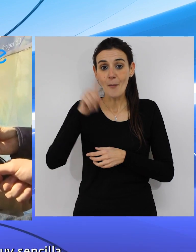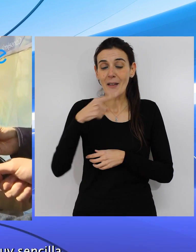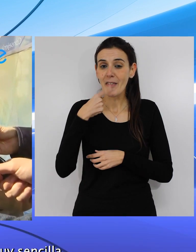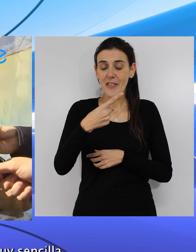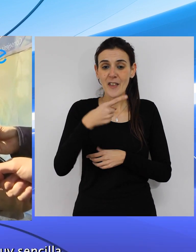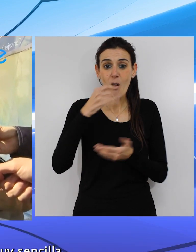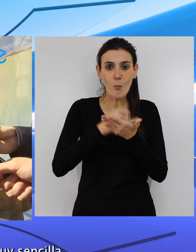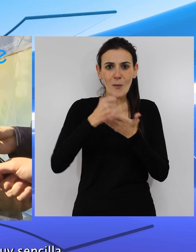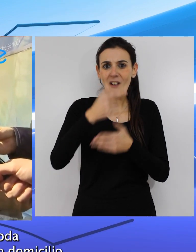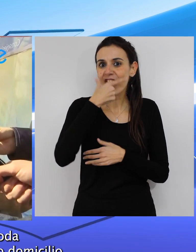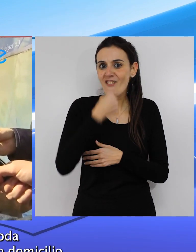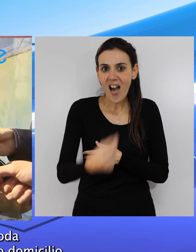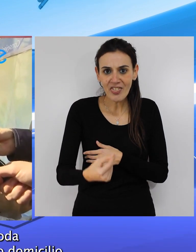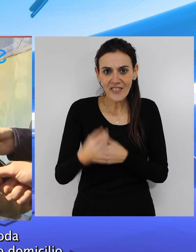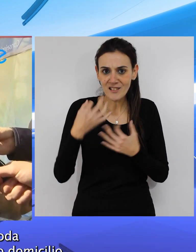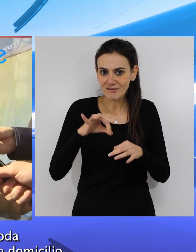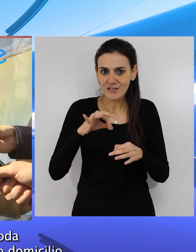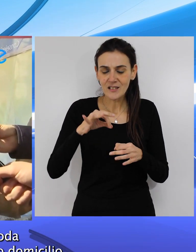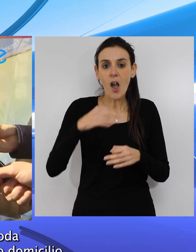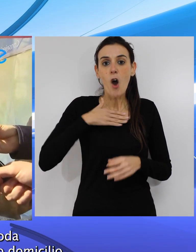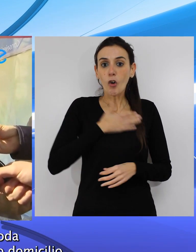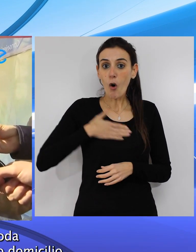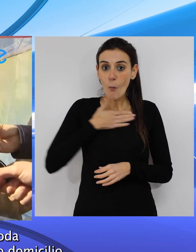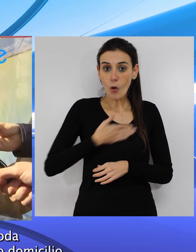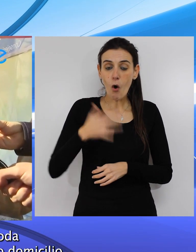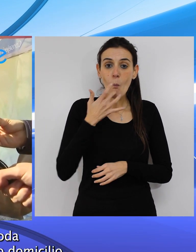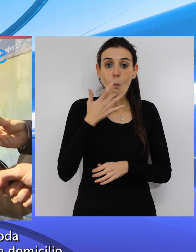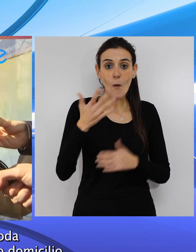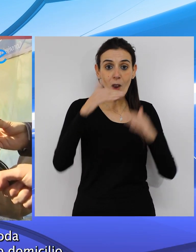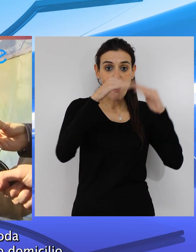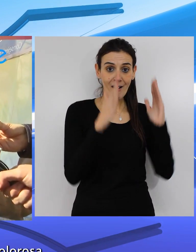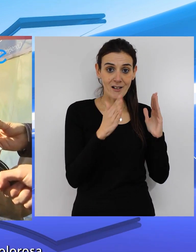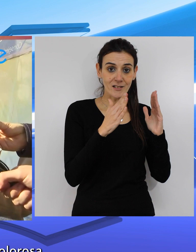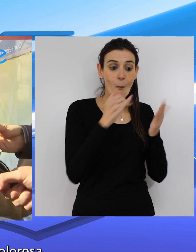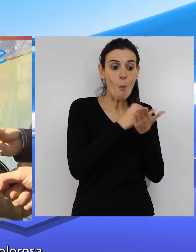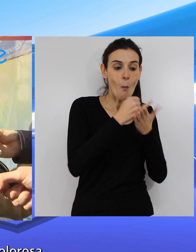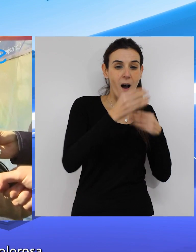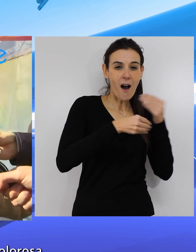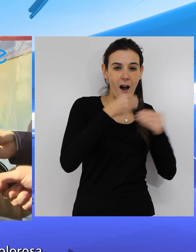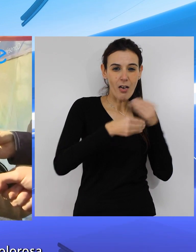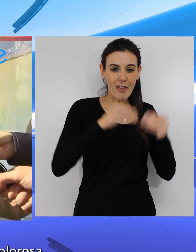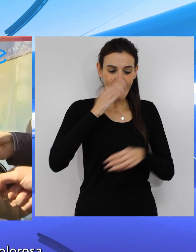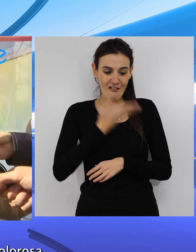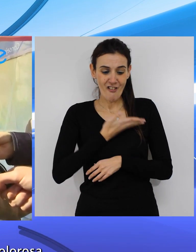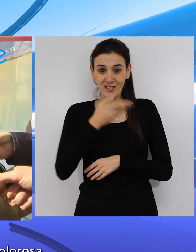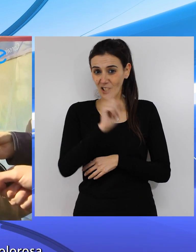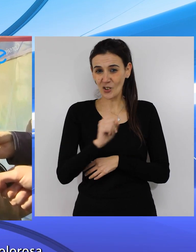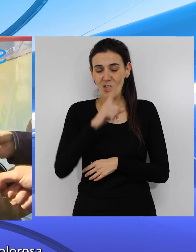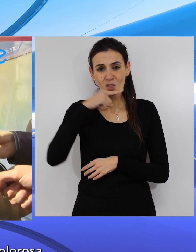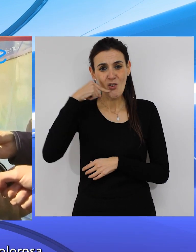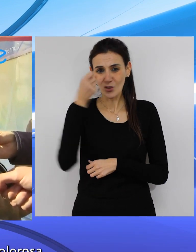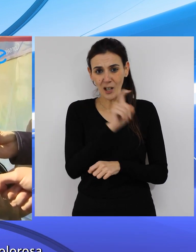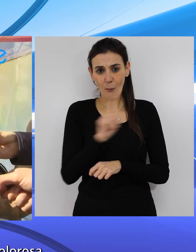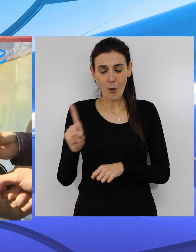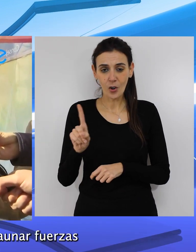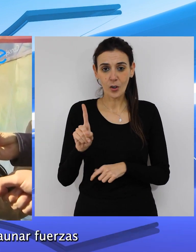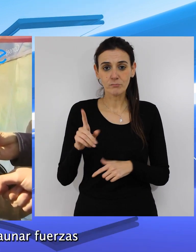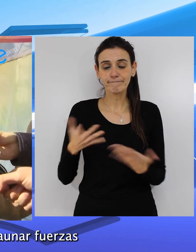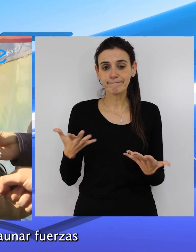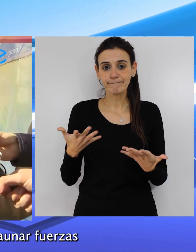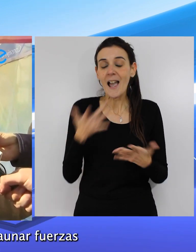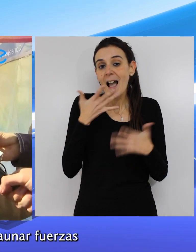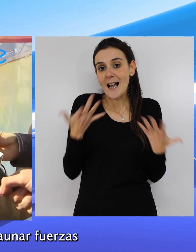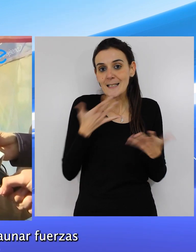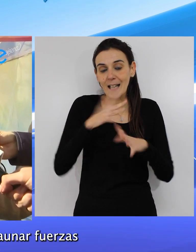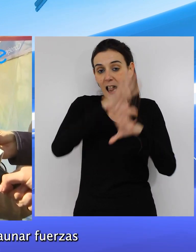muy sencilla, es una prueba cómoda porque se haría en el propio domicilio, no es invasiva y no es dolorosa. Así